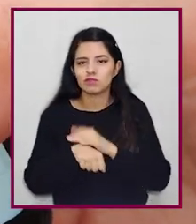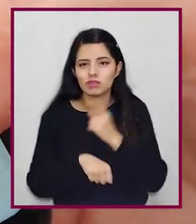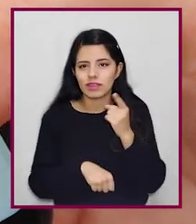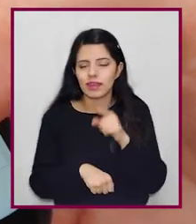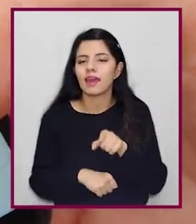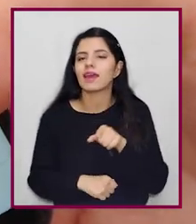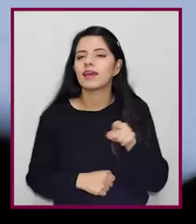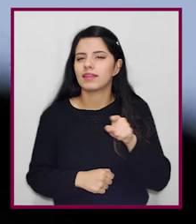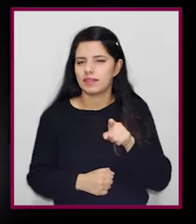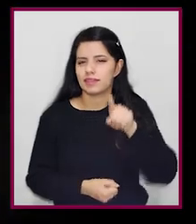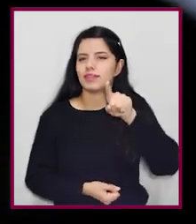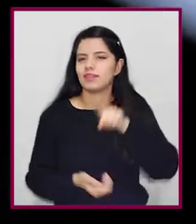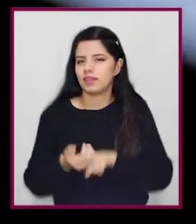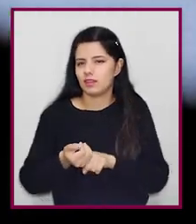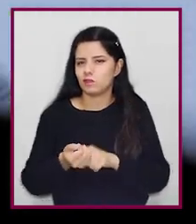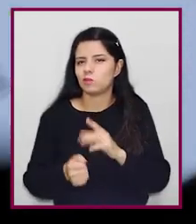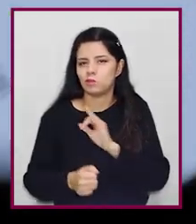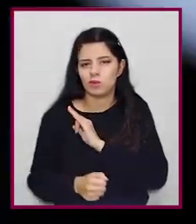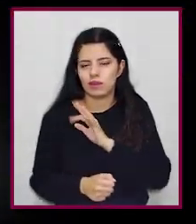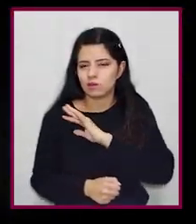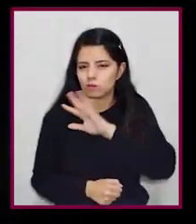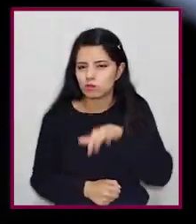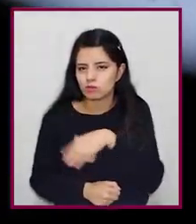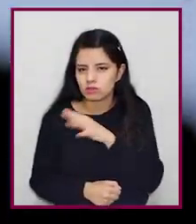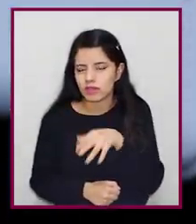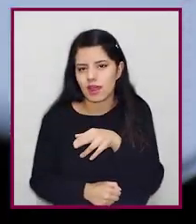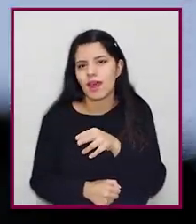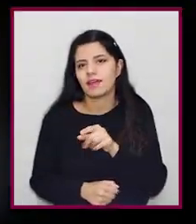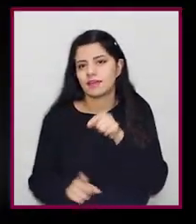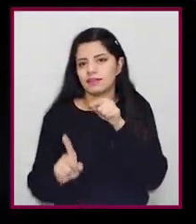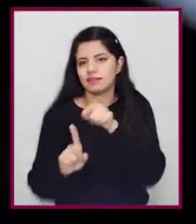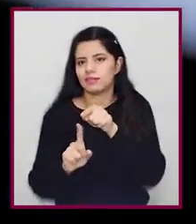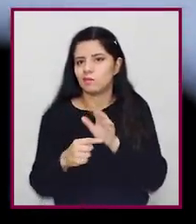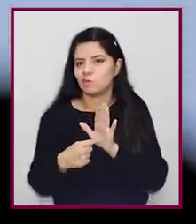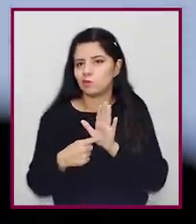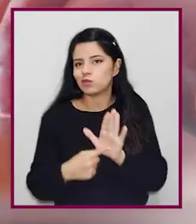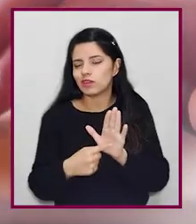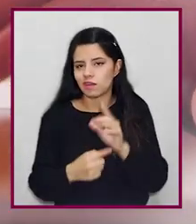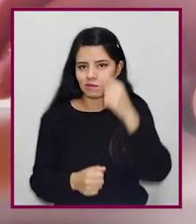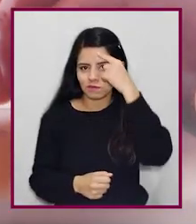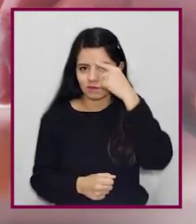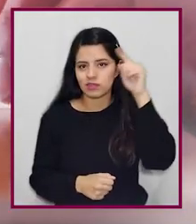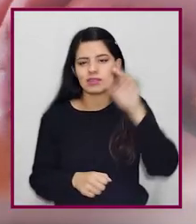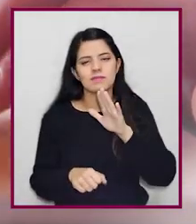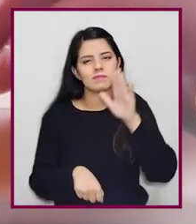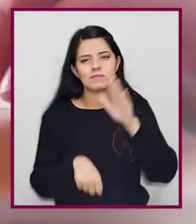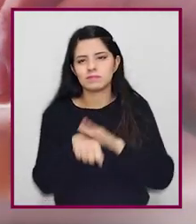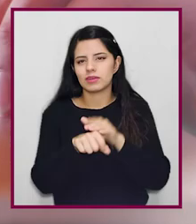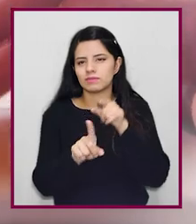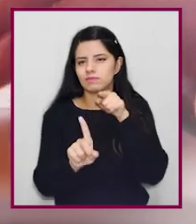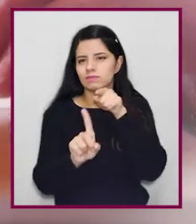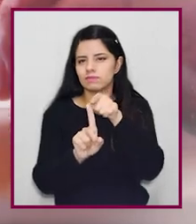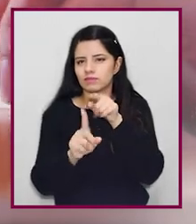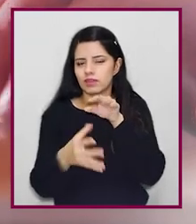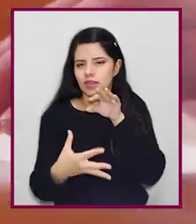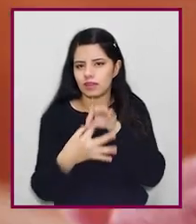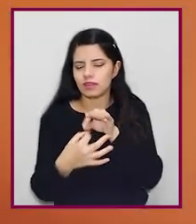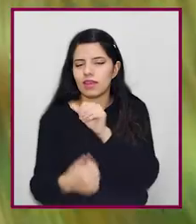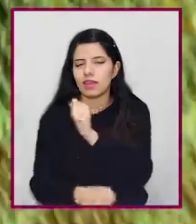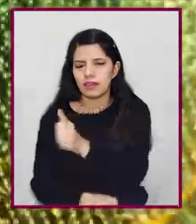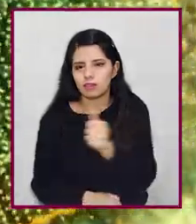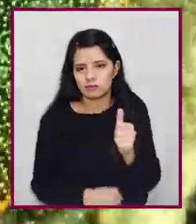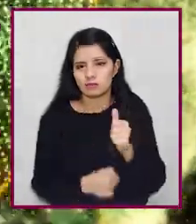factores, a que tiene una alta calidad en su algoritmo de búsqueda que arroja los datos más adecuados para cada